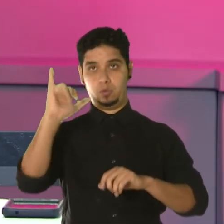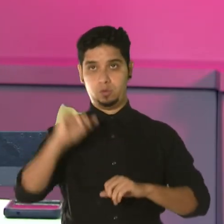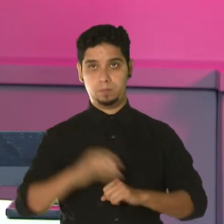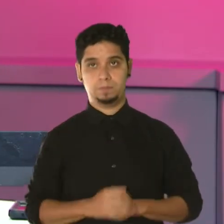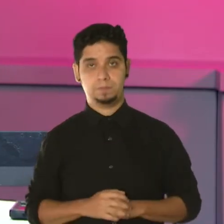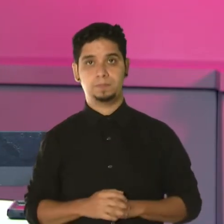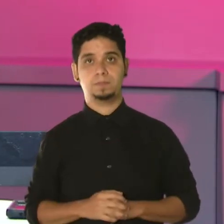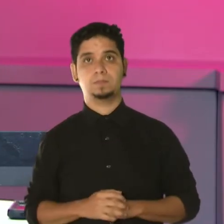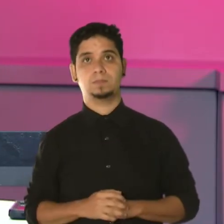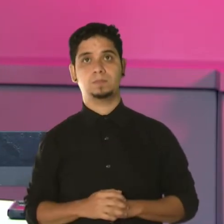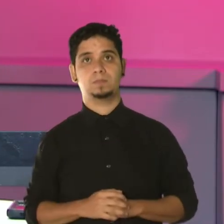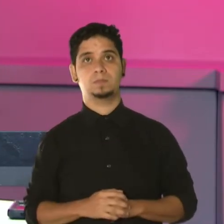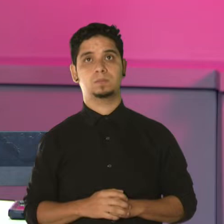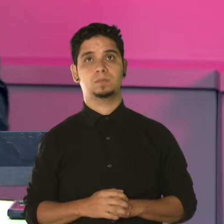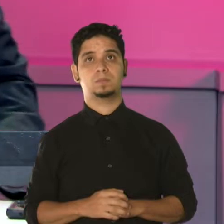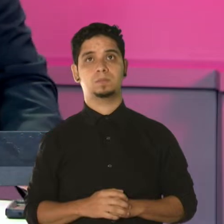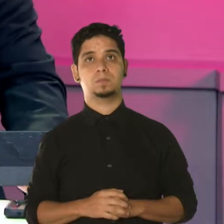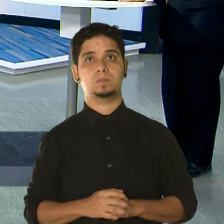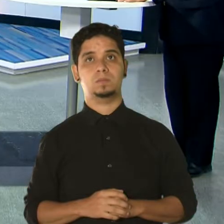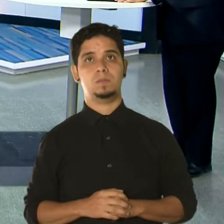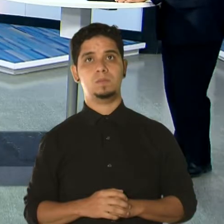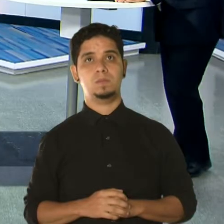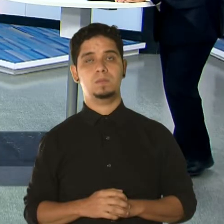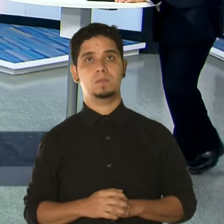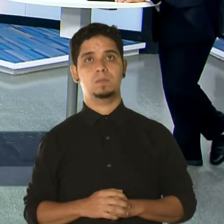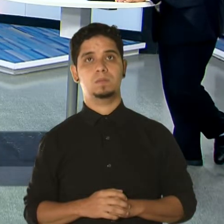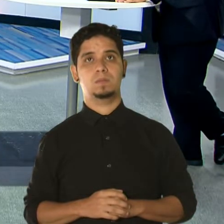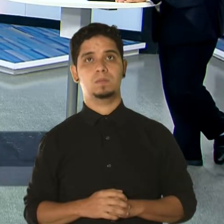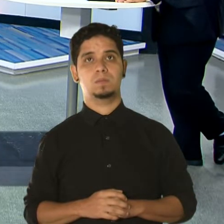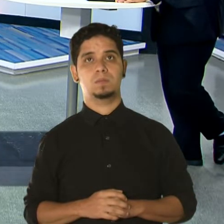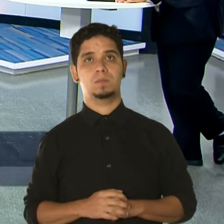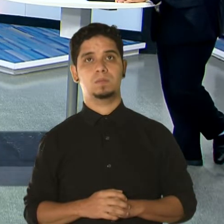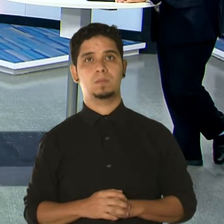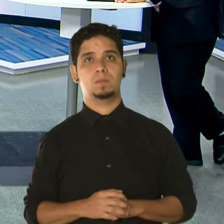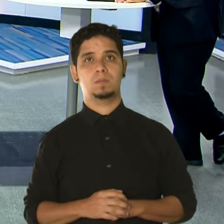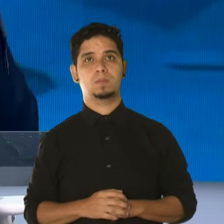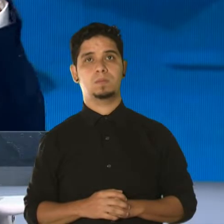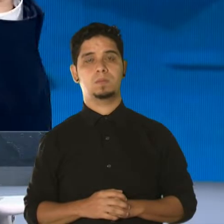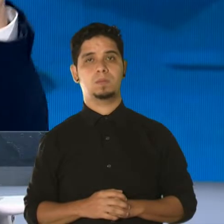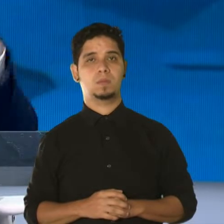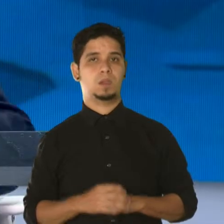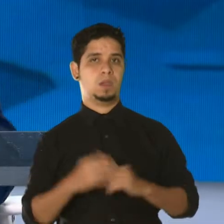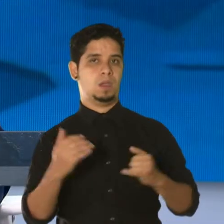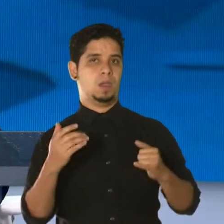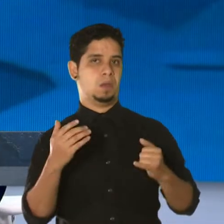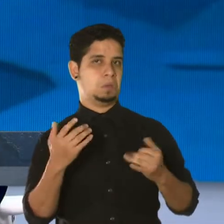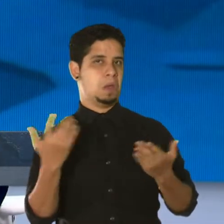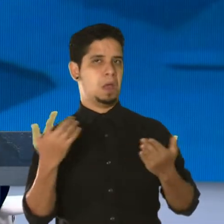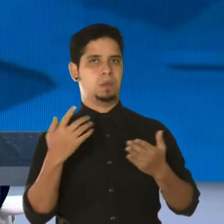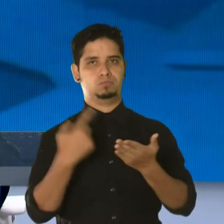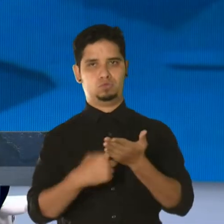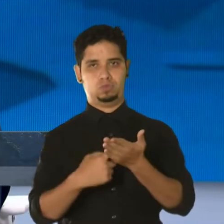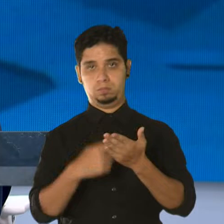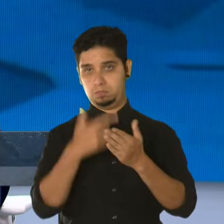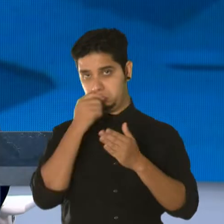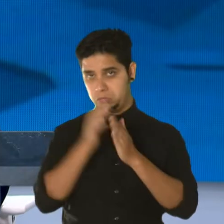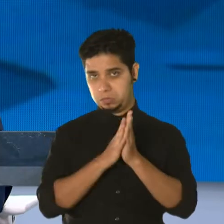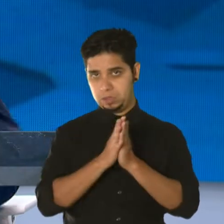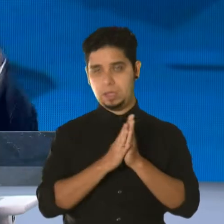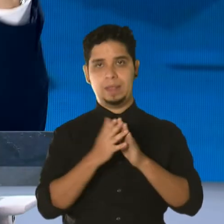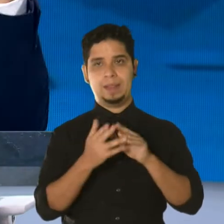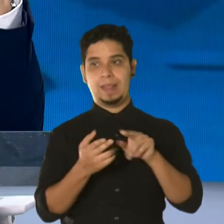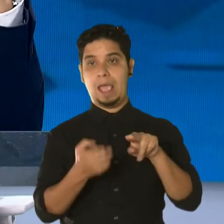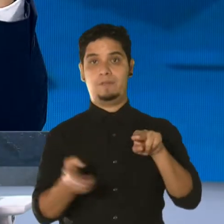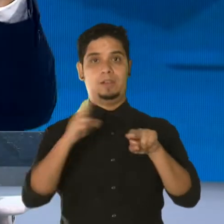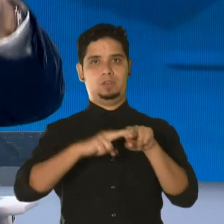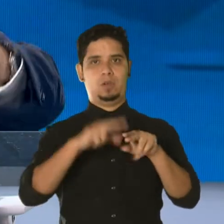este trimestre que comienza ahora en octubre. Volviendo a los números, había una buena noticia en el sentido de que la inflación había bajado un poco en Puerto Rico,